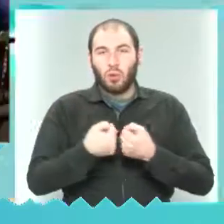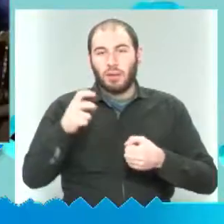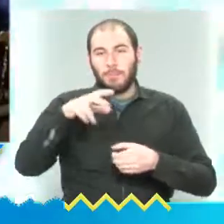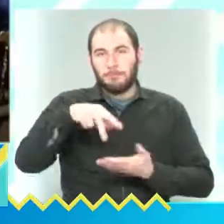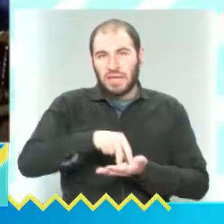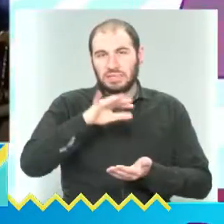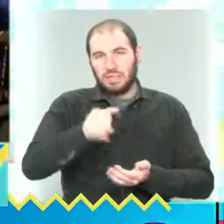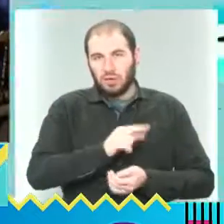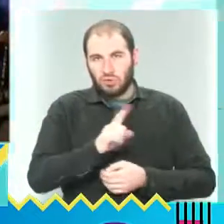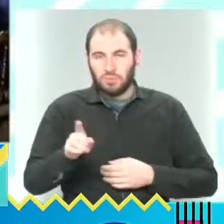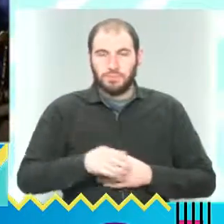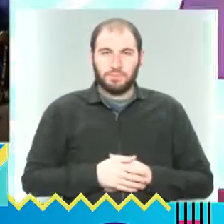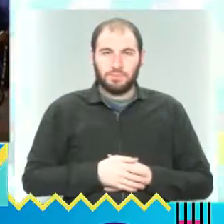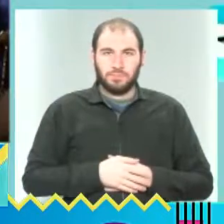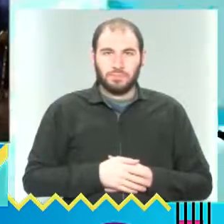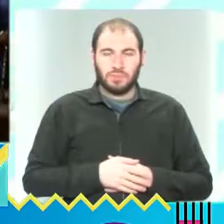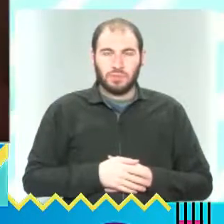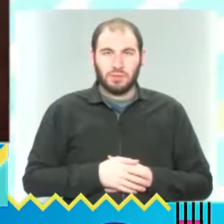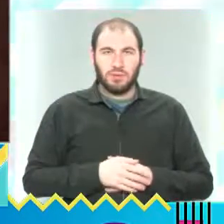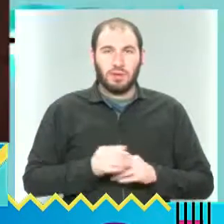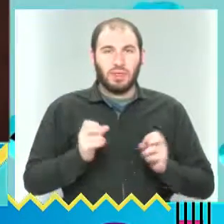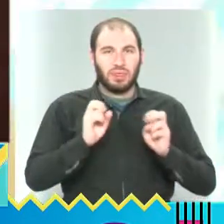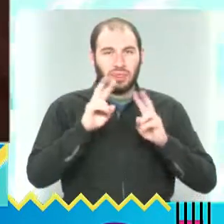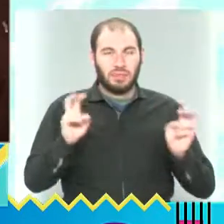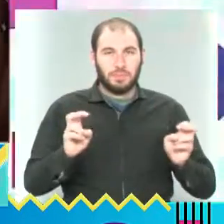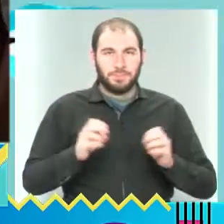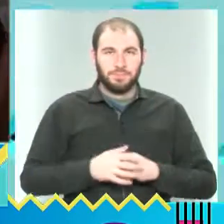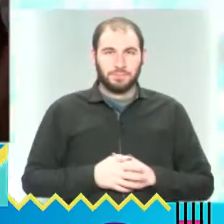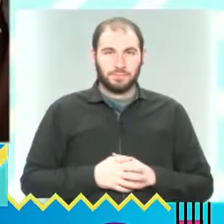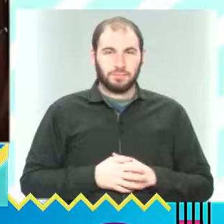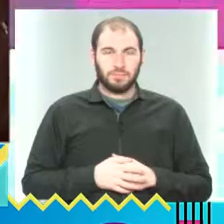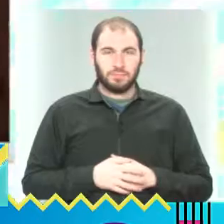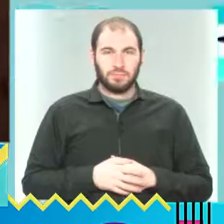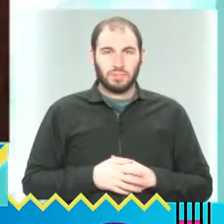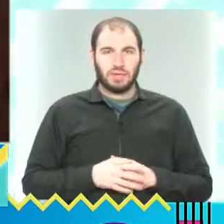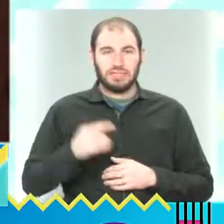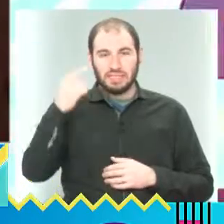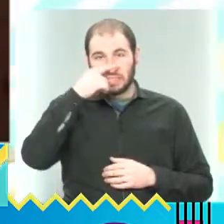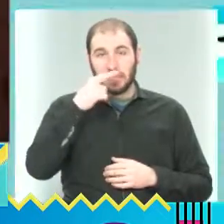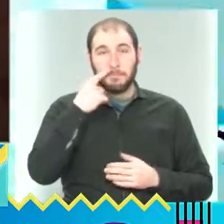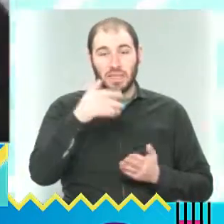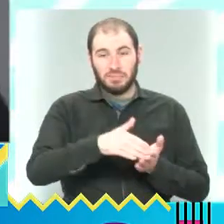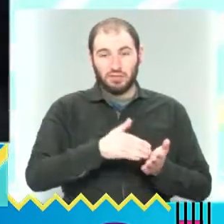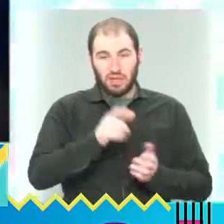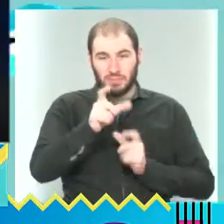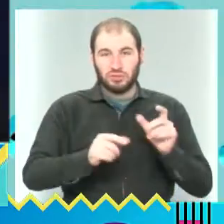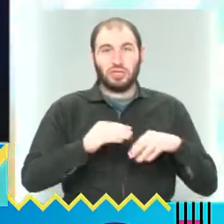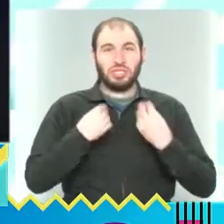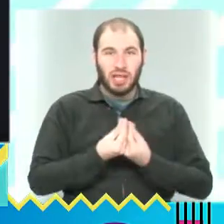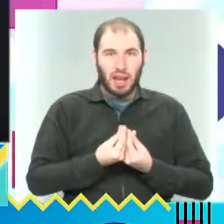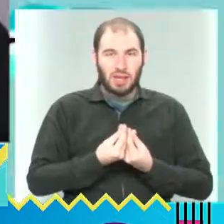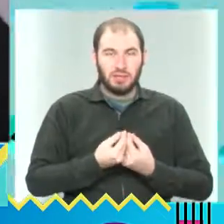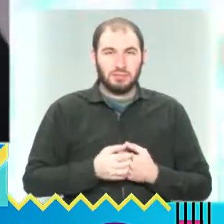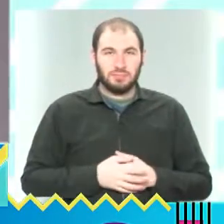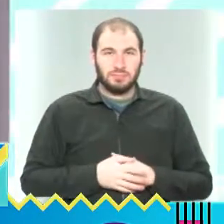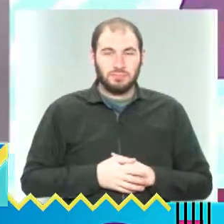los pies del Acuerdo de París. Con respecto a los 7.000 millones que somos, si nosotros